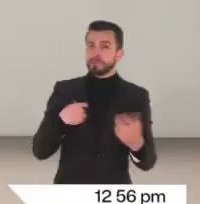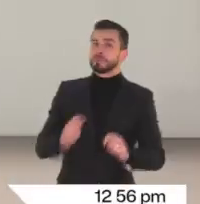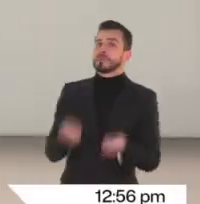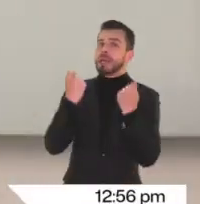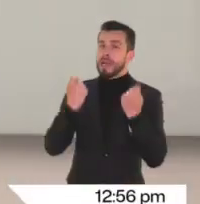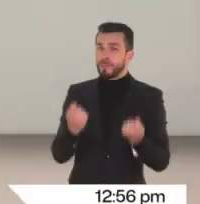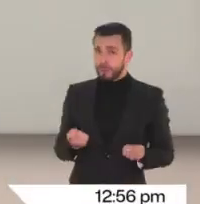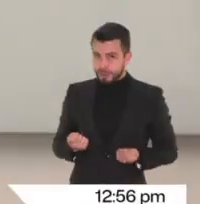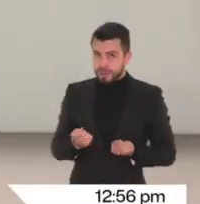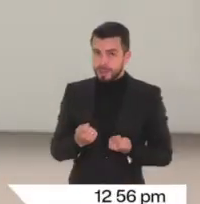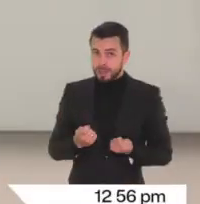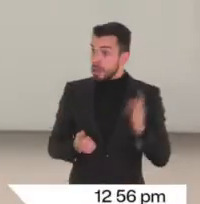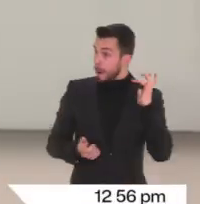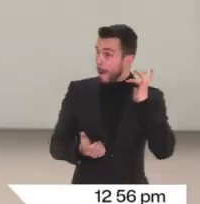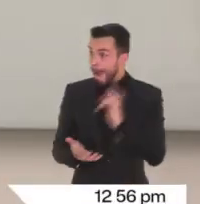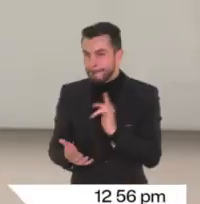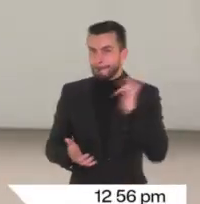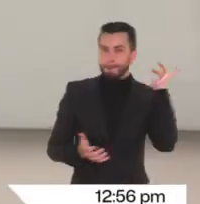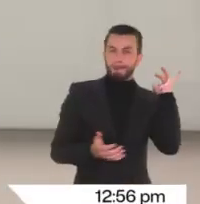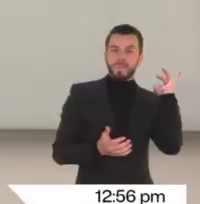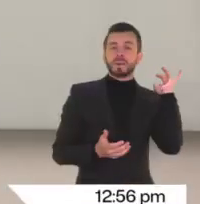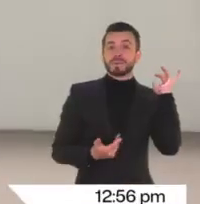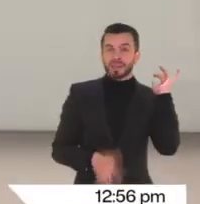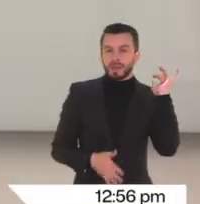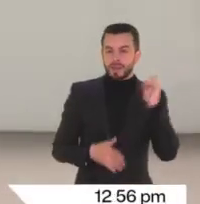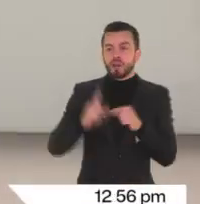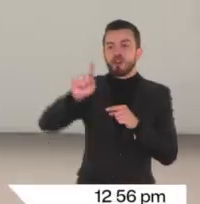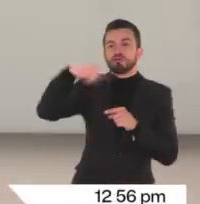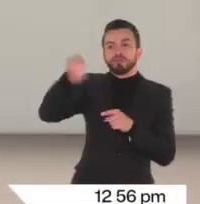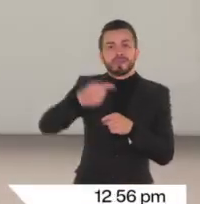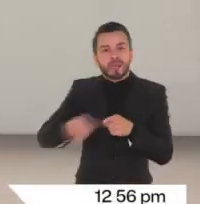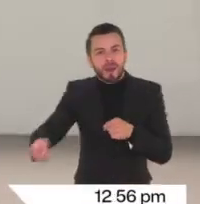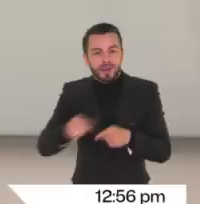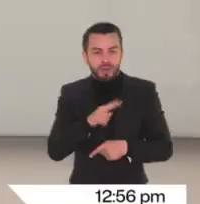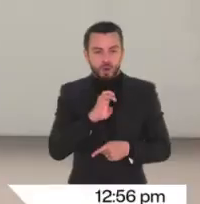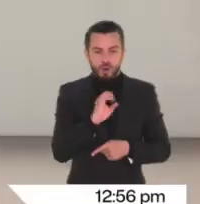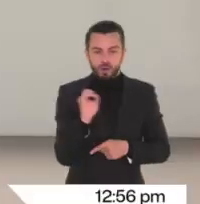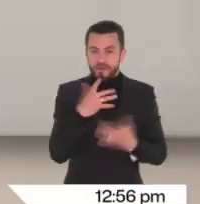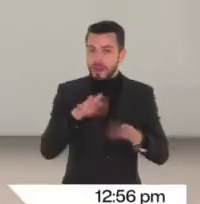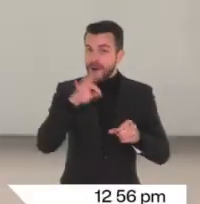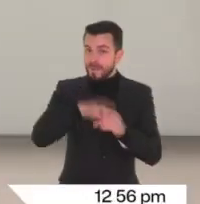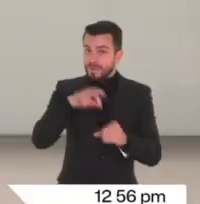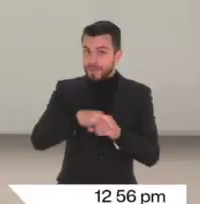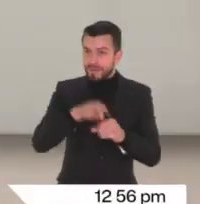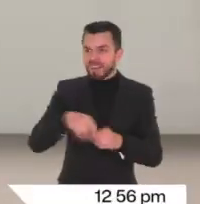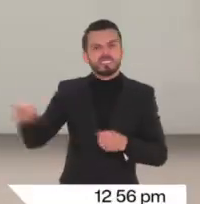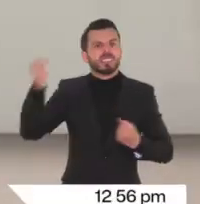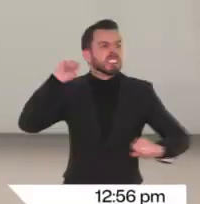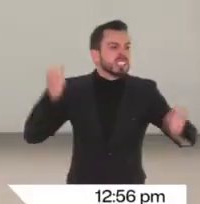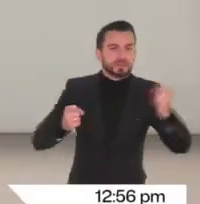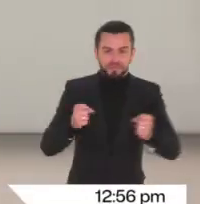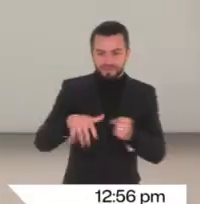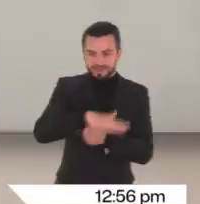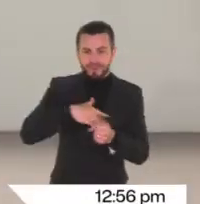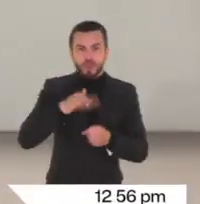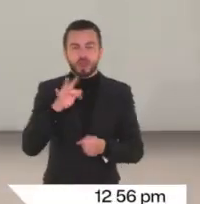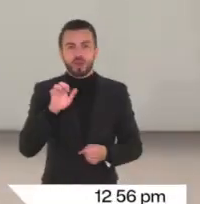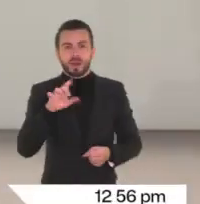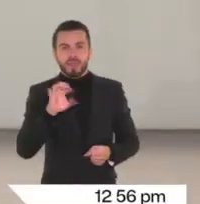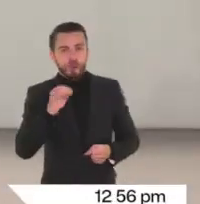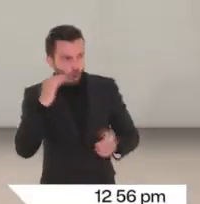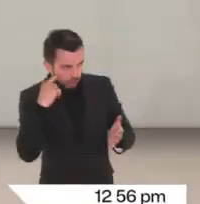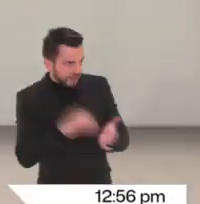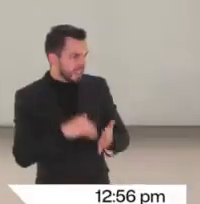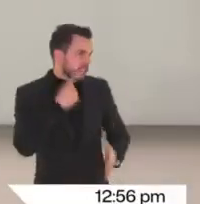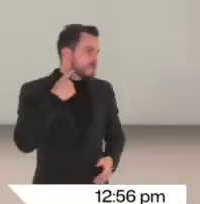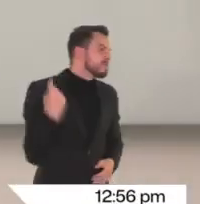que al no poderlo hacer, en la semana siguiente a las elecciones, desesperados en Toledo, buscándome